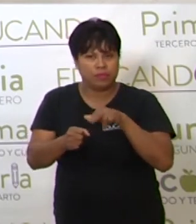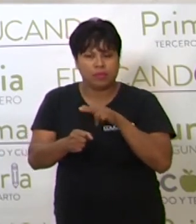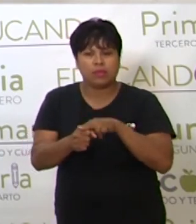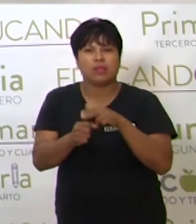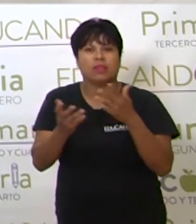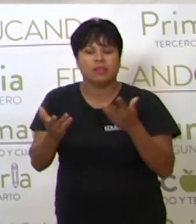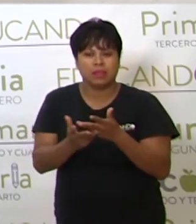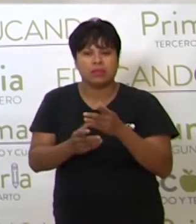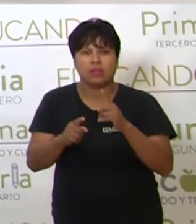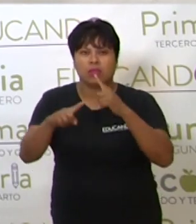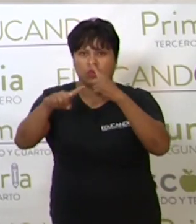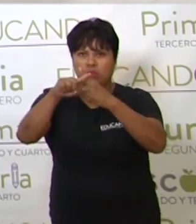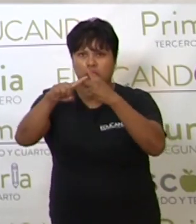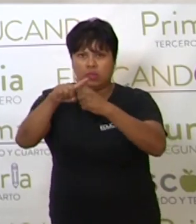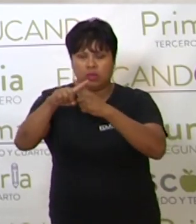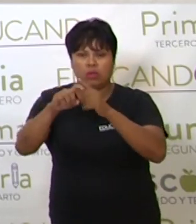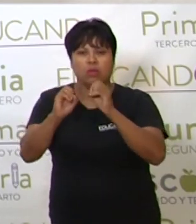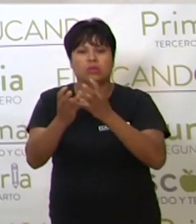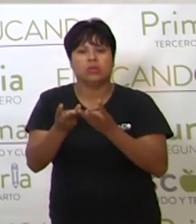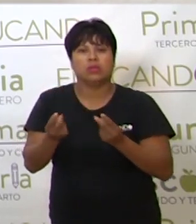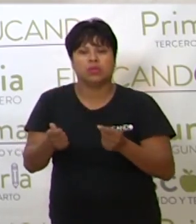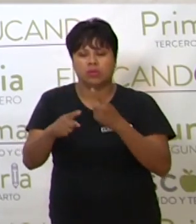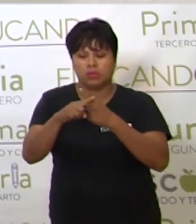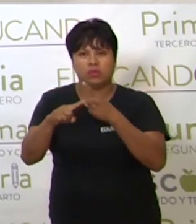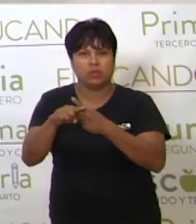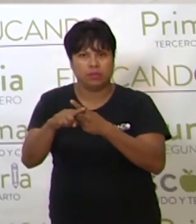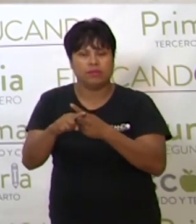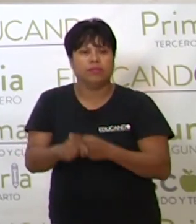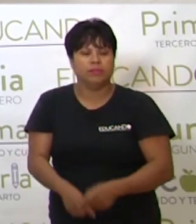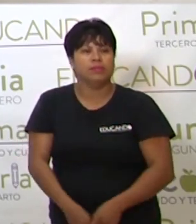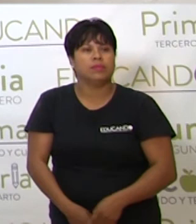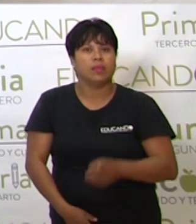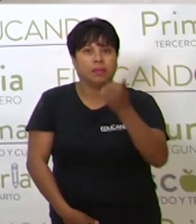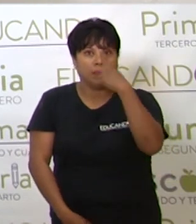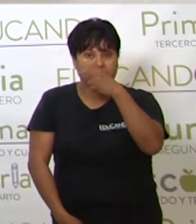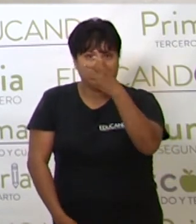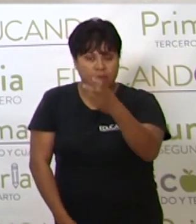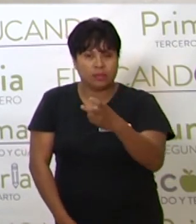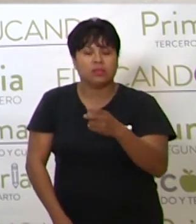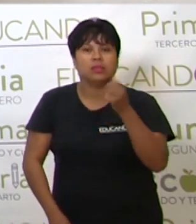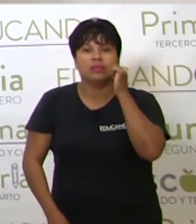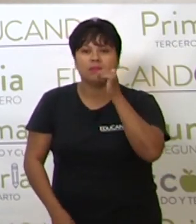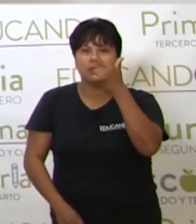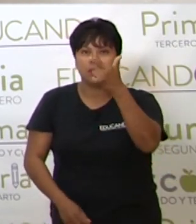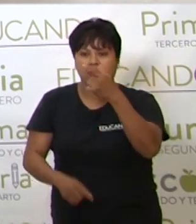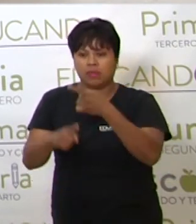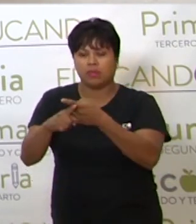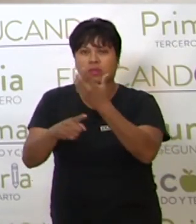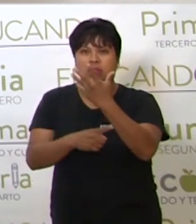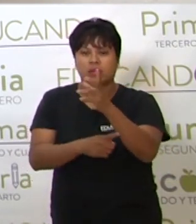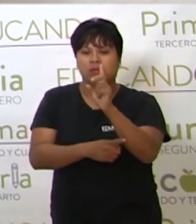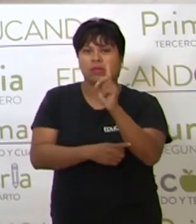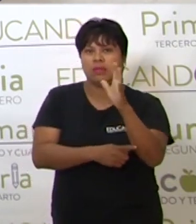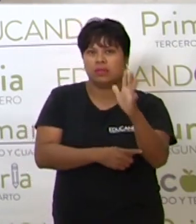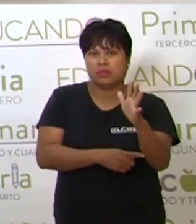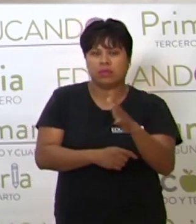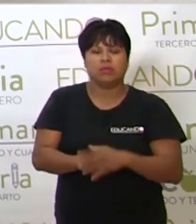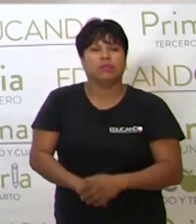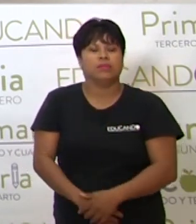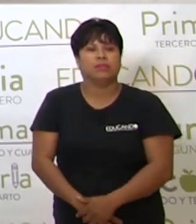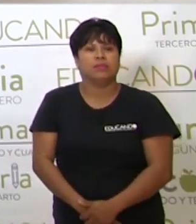con un método cruzado o se resuelve con un método cruzado para ello 7 por 5 son 35